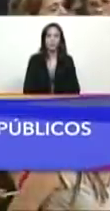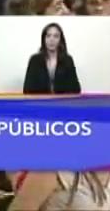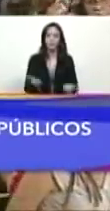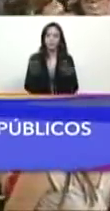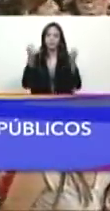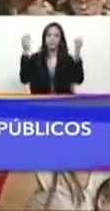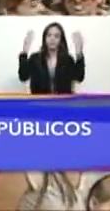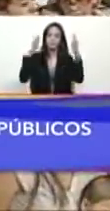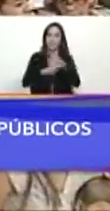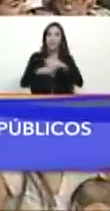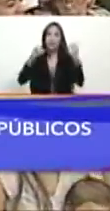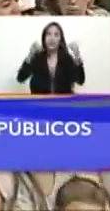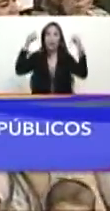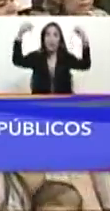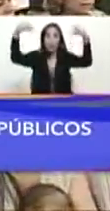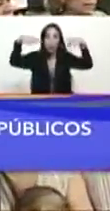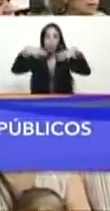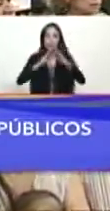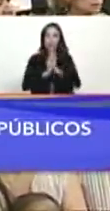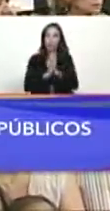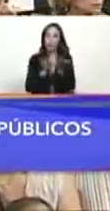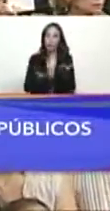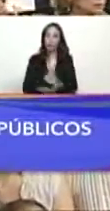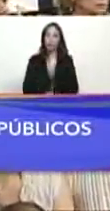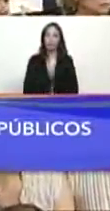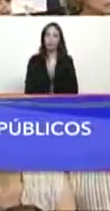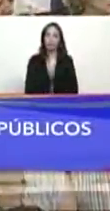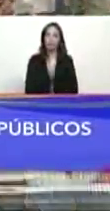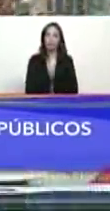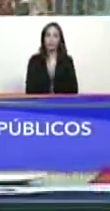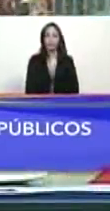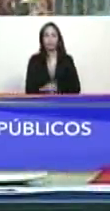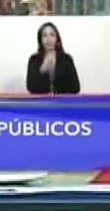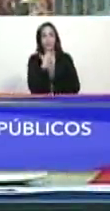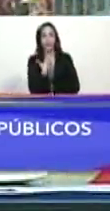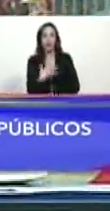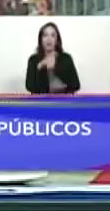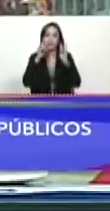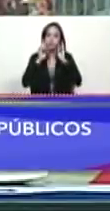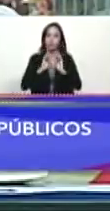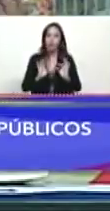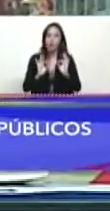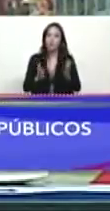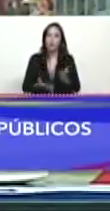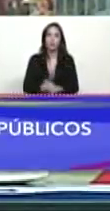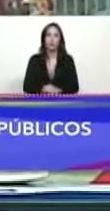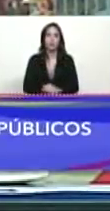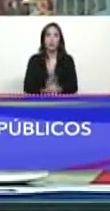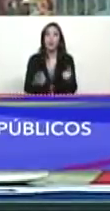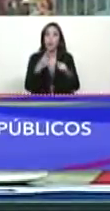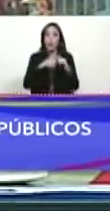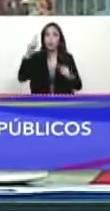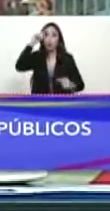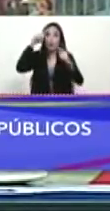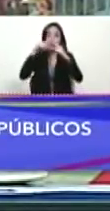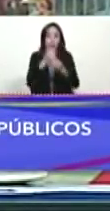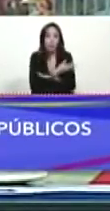La iluminación pública, la belleza, la limpieza, pero eso es tarea de todo.